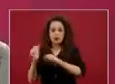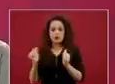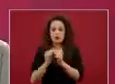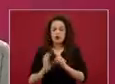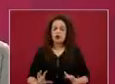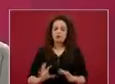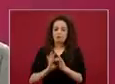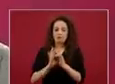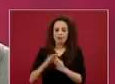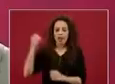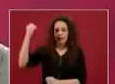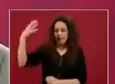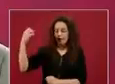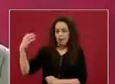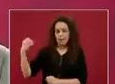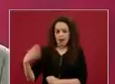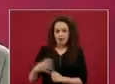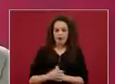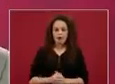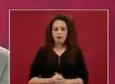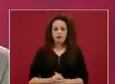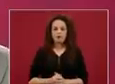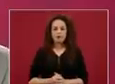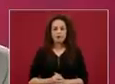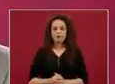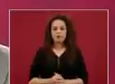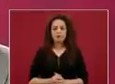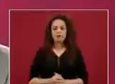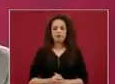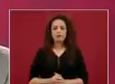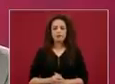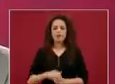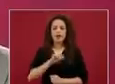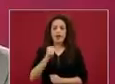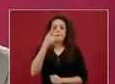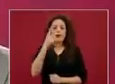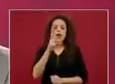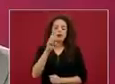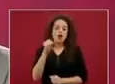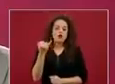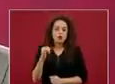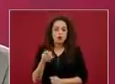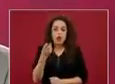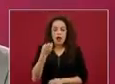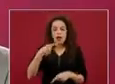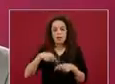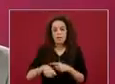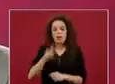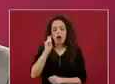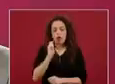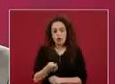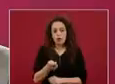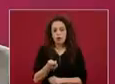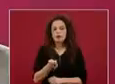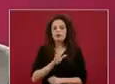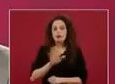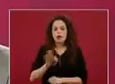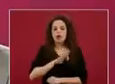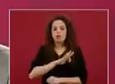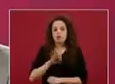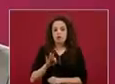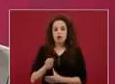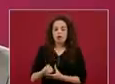COVID establecido en antelación al 1 de junio, fecha en que empezó el proceso de desconfinamiento